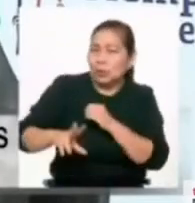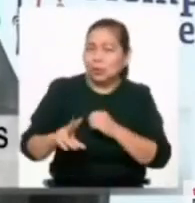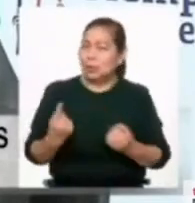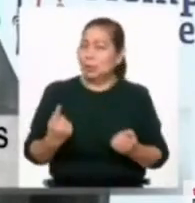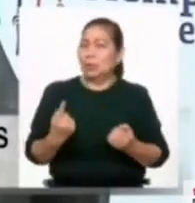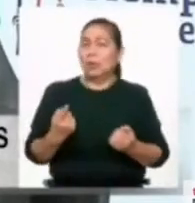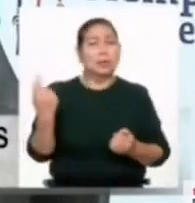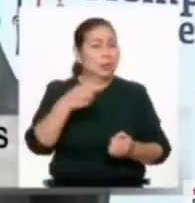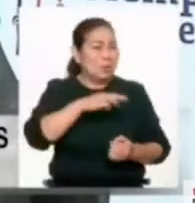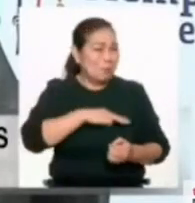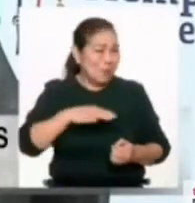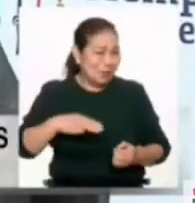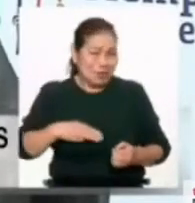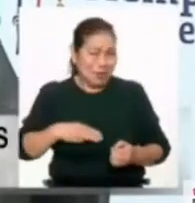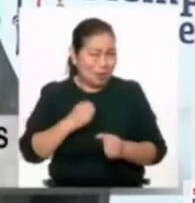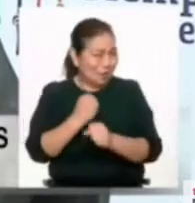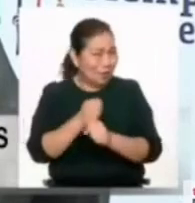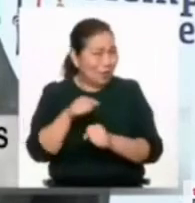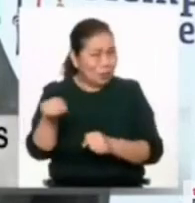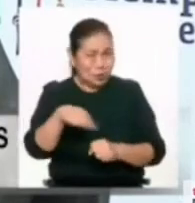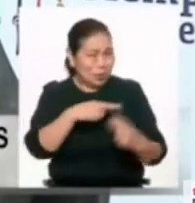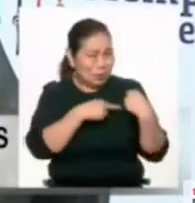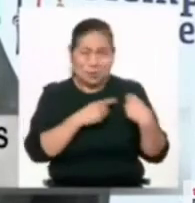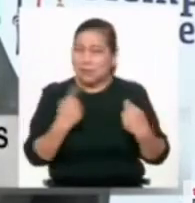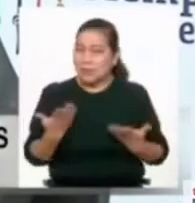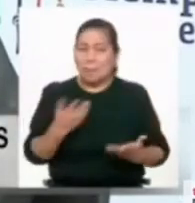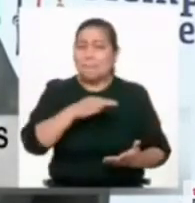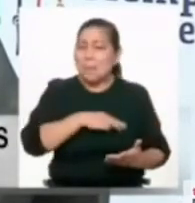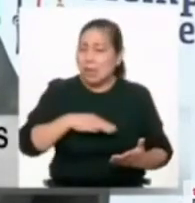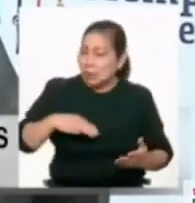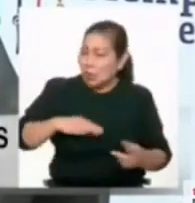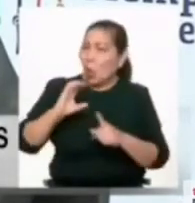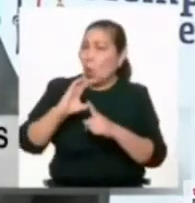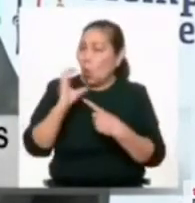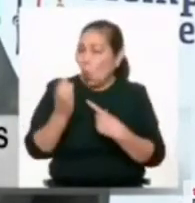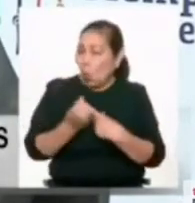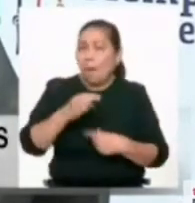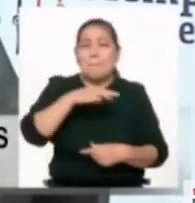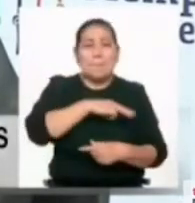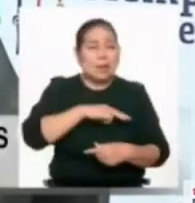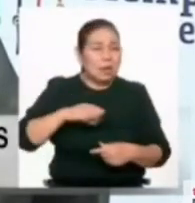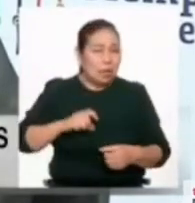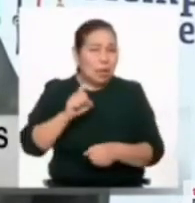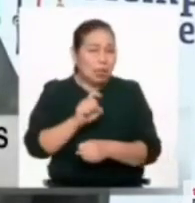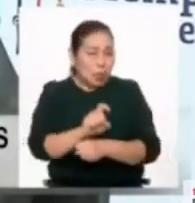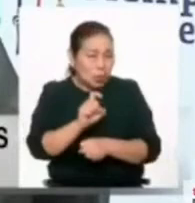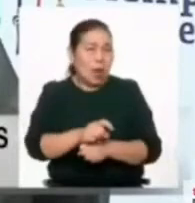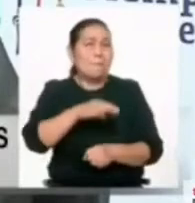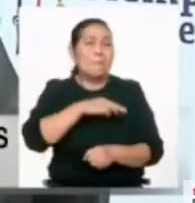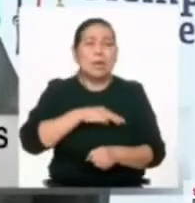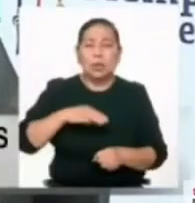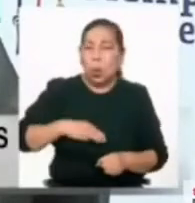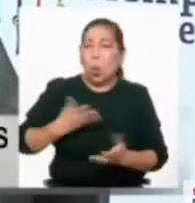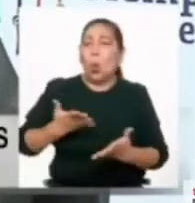no solamente de los ministerios que estuvimos ese día representados, como fue el Ministerio de Cultura, el Ministerio de Educación, el Ministerio de Salud, el